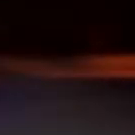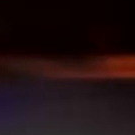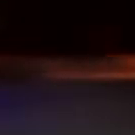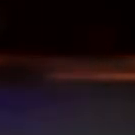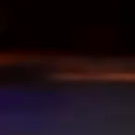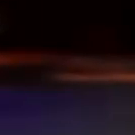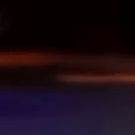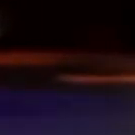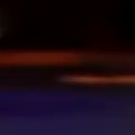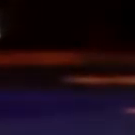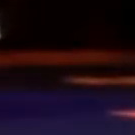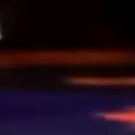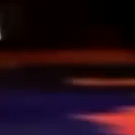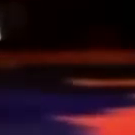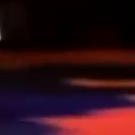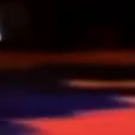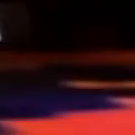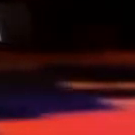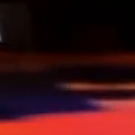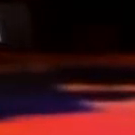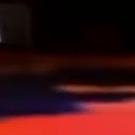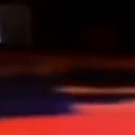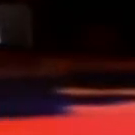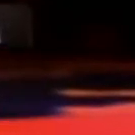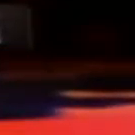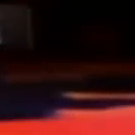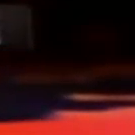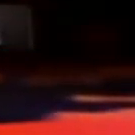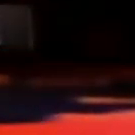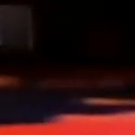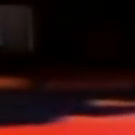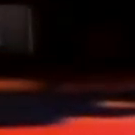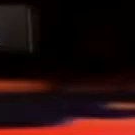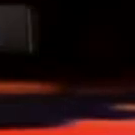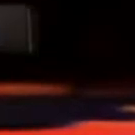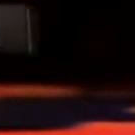Telerama Noticias presenta su segmento Entrevista.